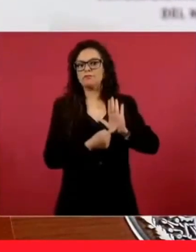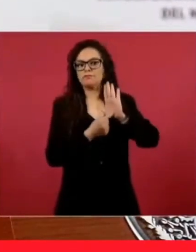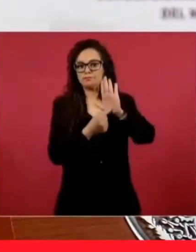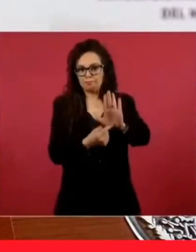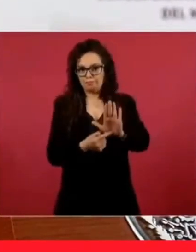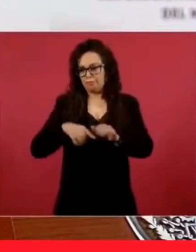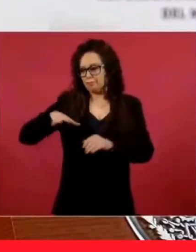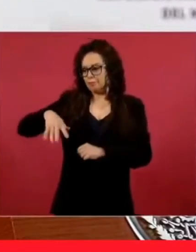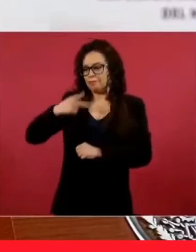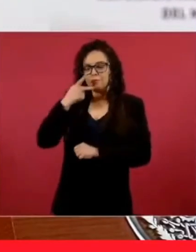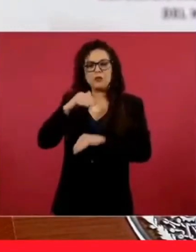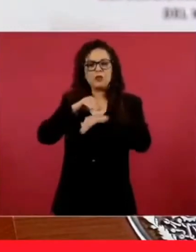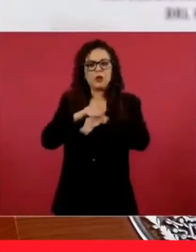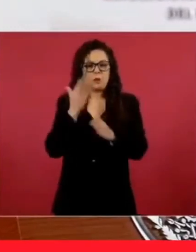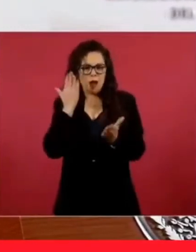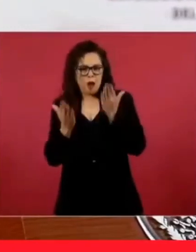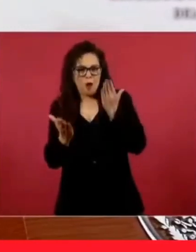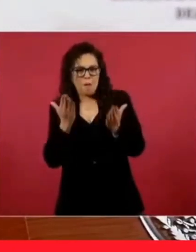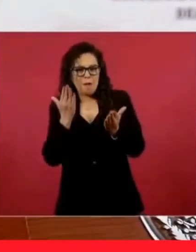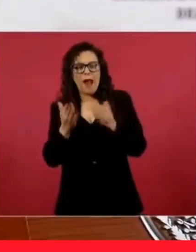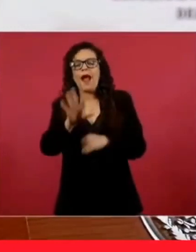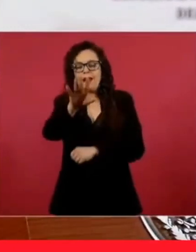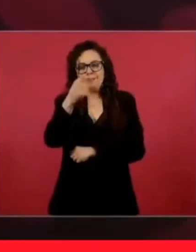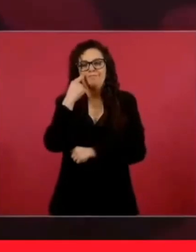Ponla para